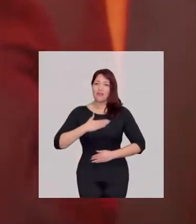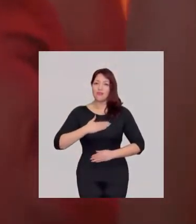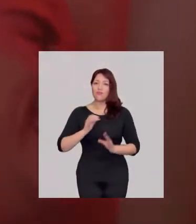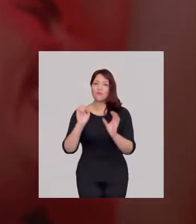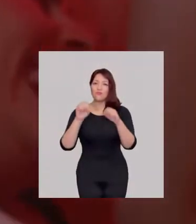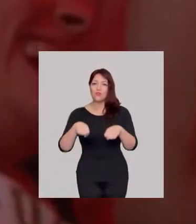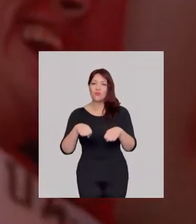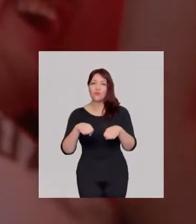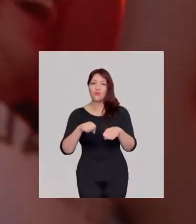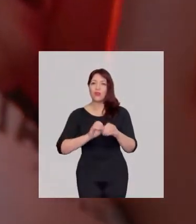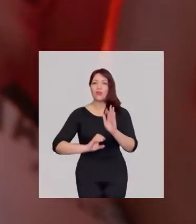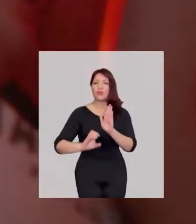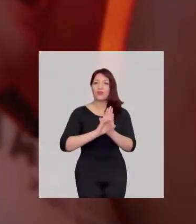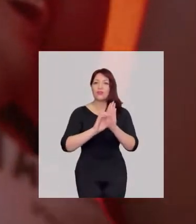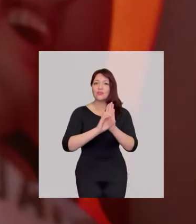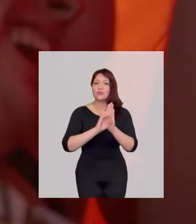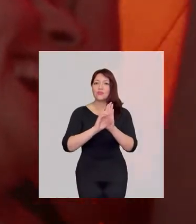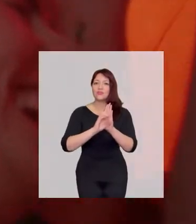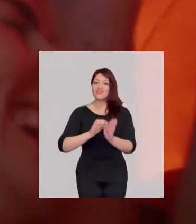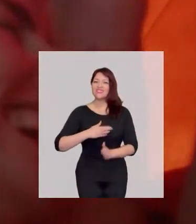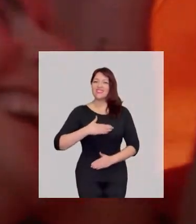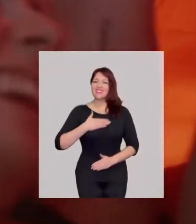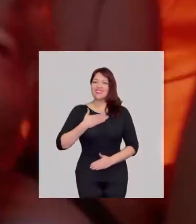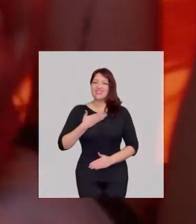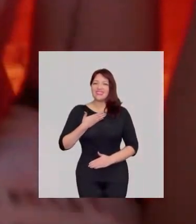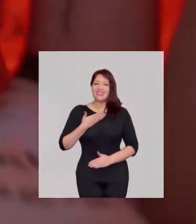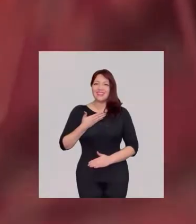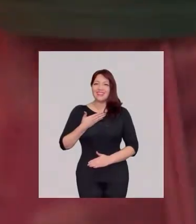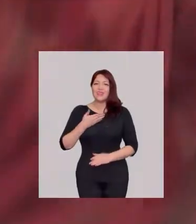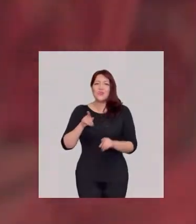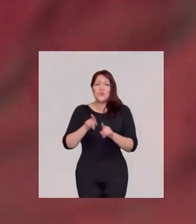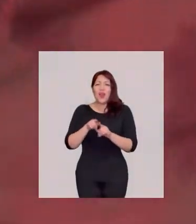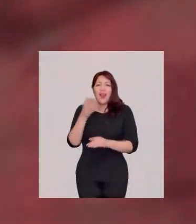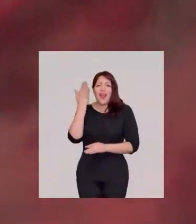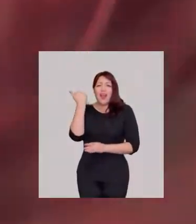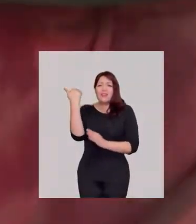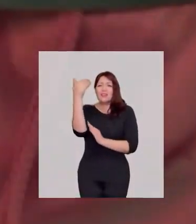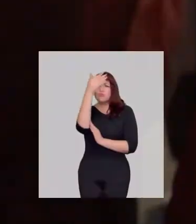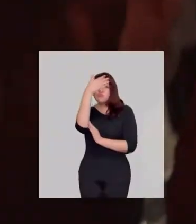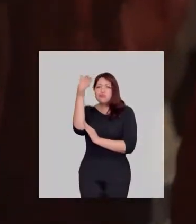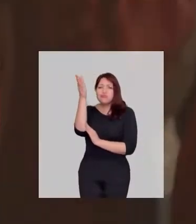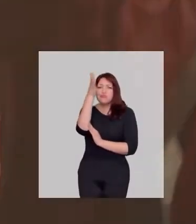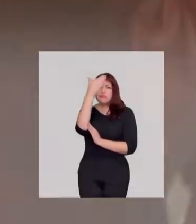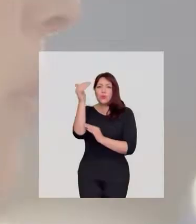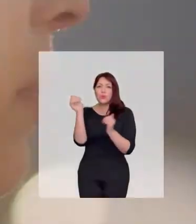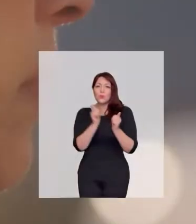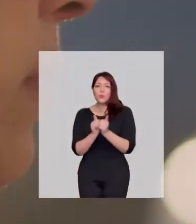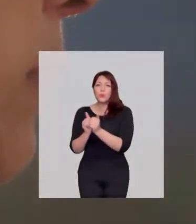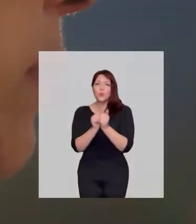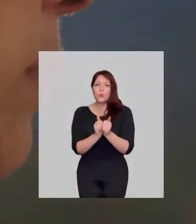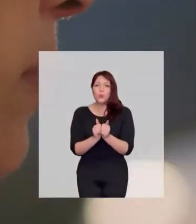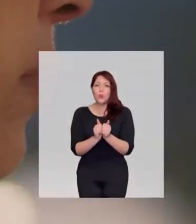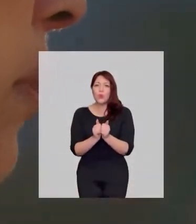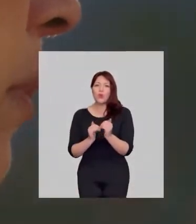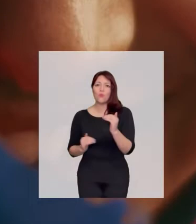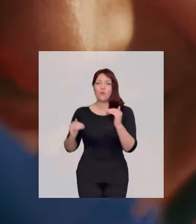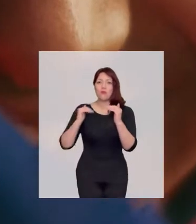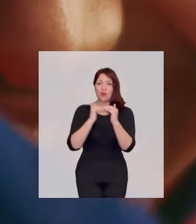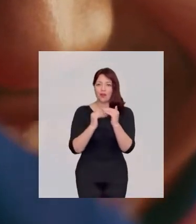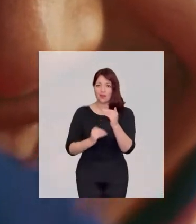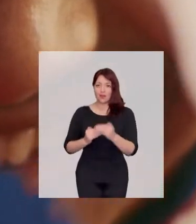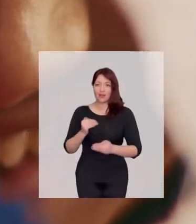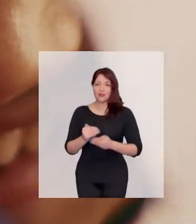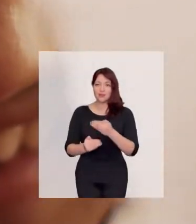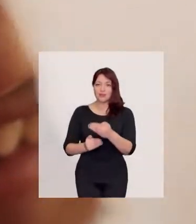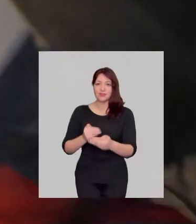Queremos aprobar una constitución que nos haga sentir como cuando estábamos debajo de esa bandera. Juntos, iguales y avanzando.